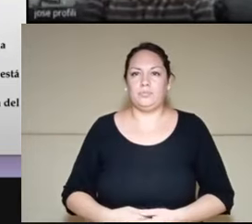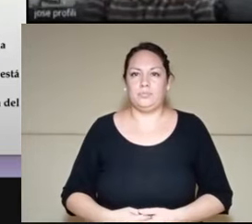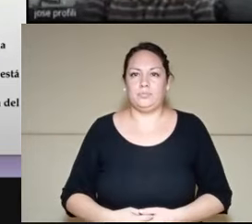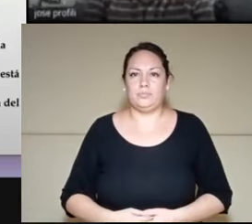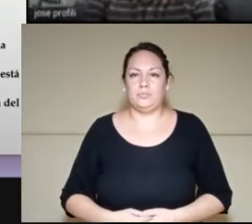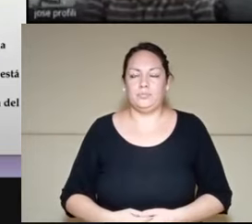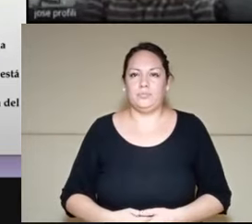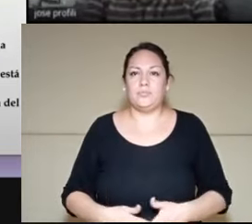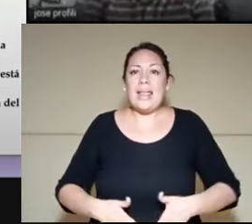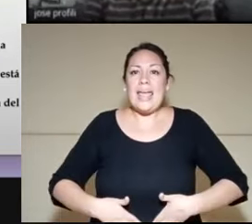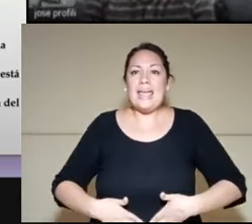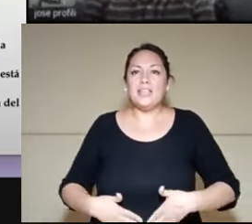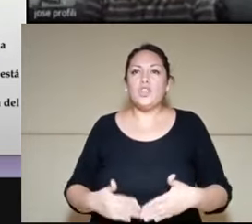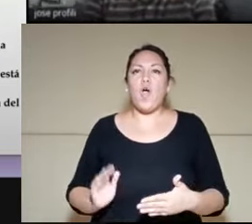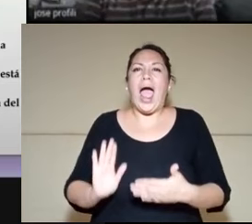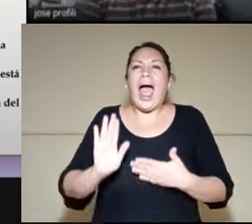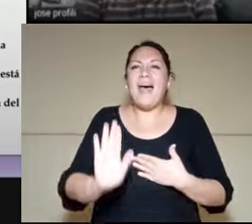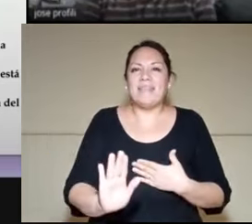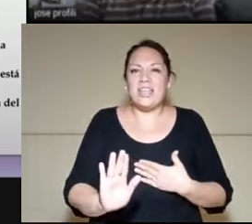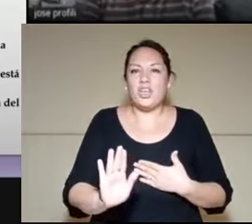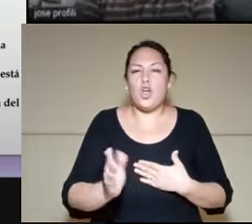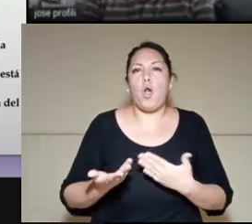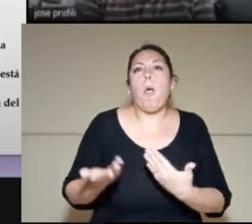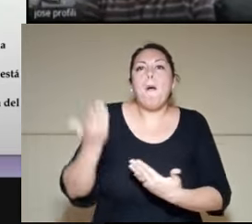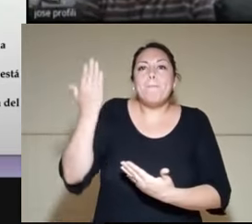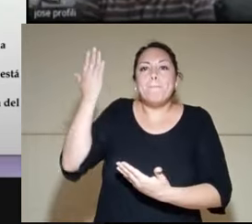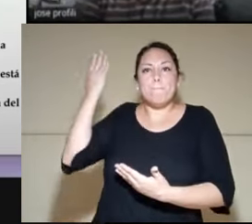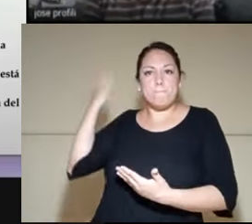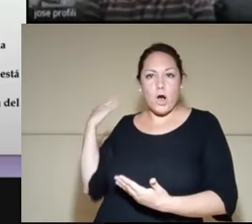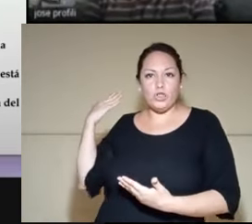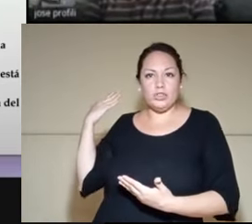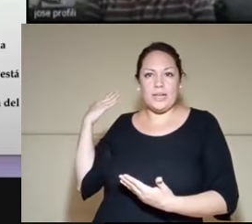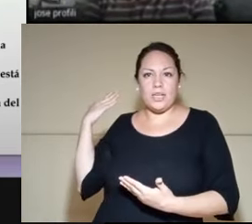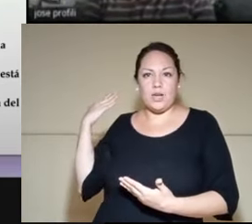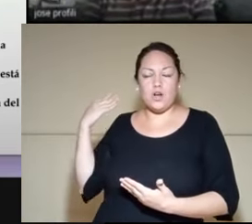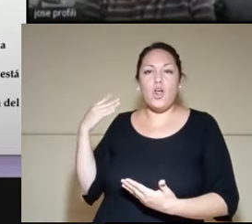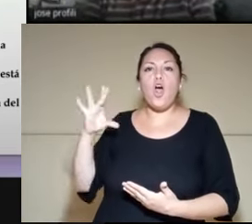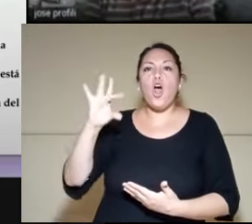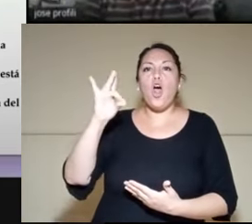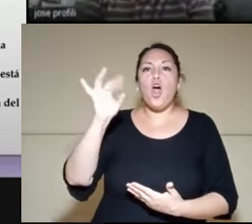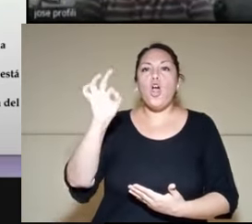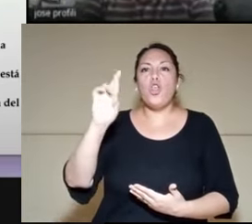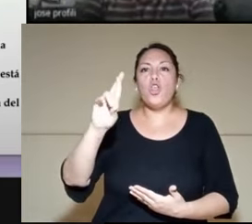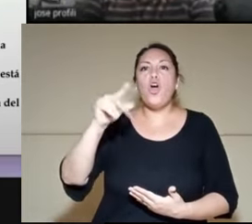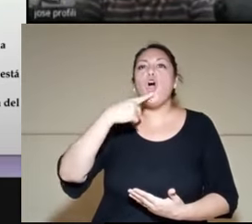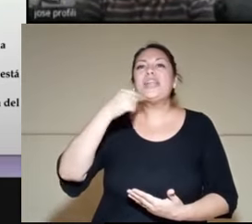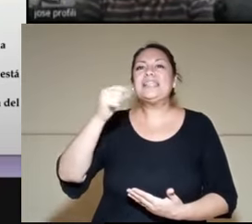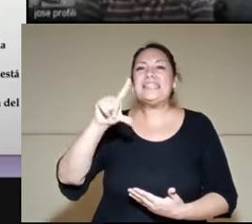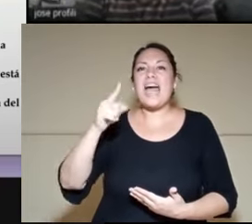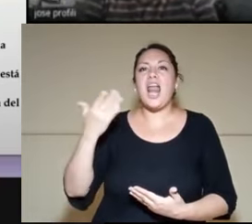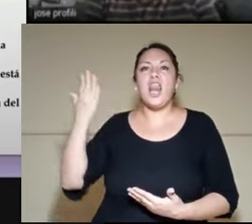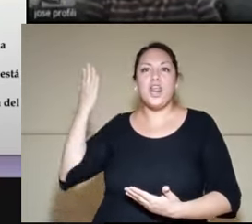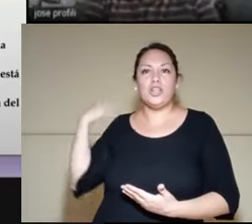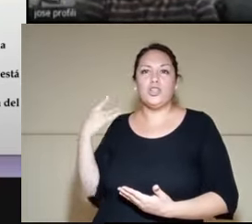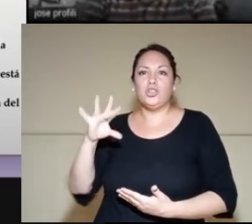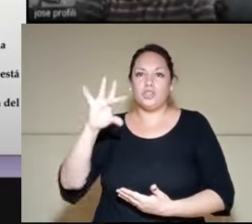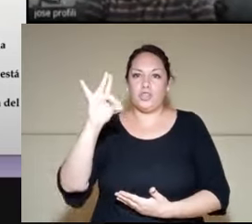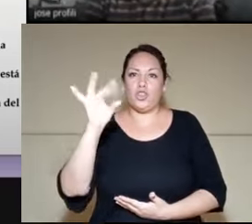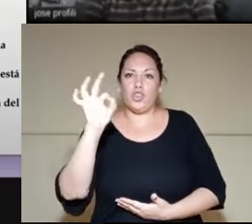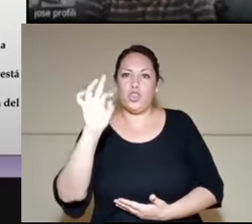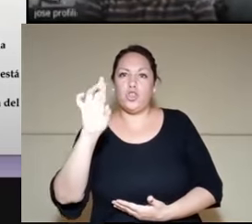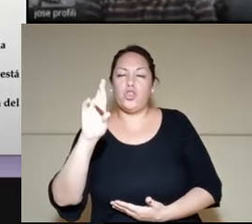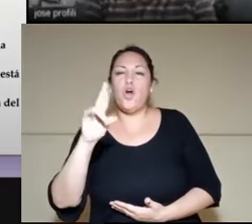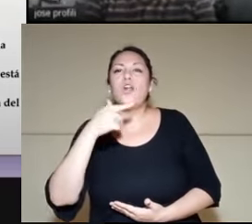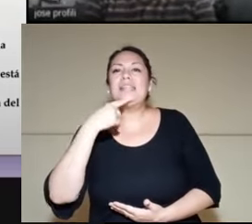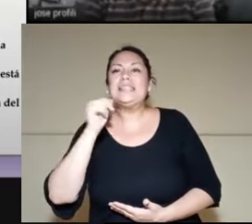lo anterior, eso es lo ventral. Y en cambio, posterior también se conoce como dorsal. Son sinónimos,